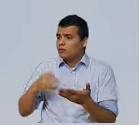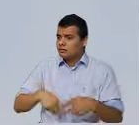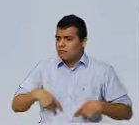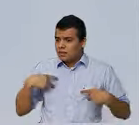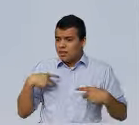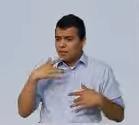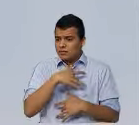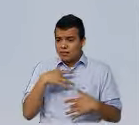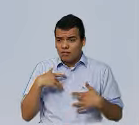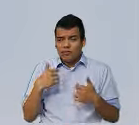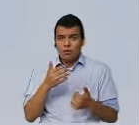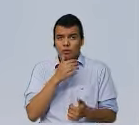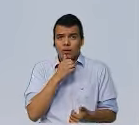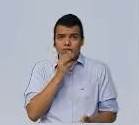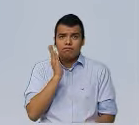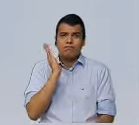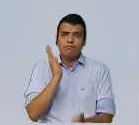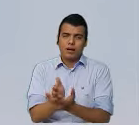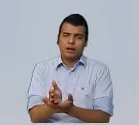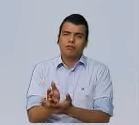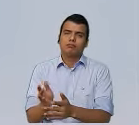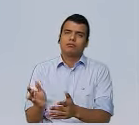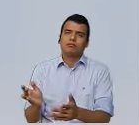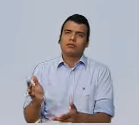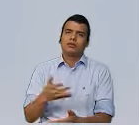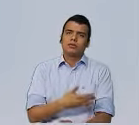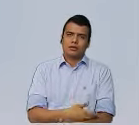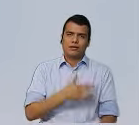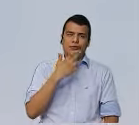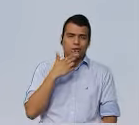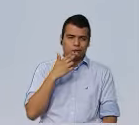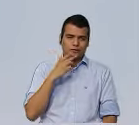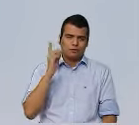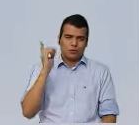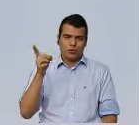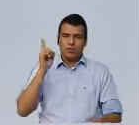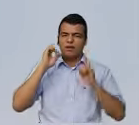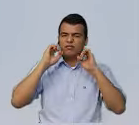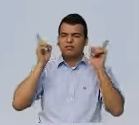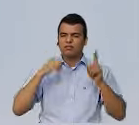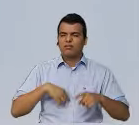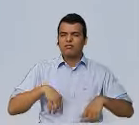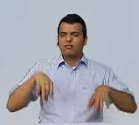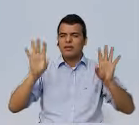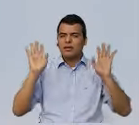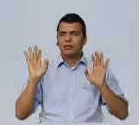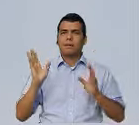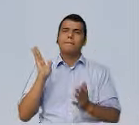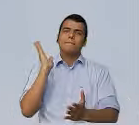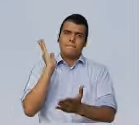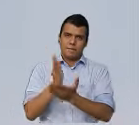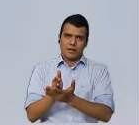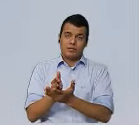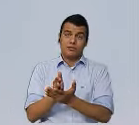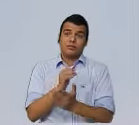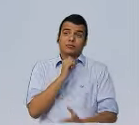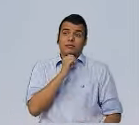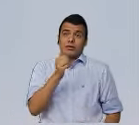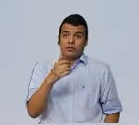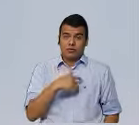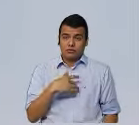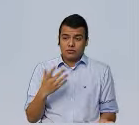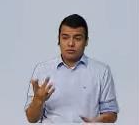saludables y terminan padeciendo la enfermedad. Entonces, realmente, al padecer la enfermedad, pues van a generar un gran riesgo